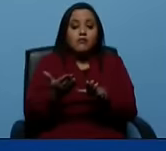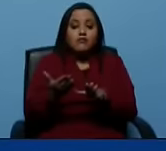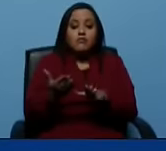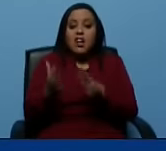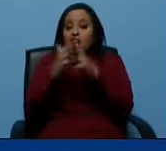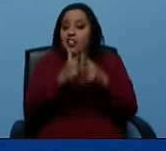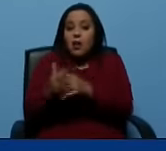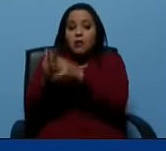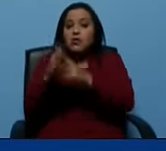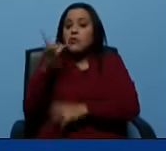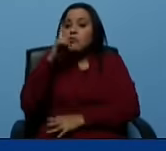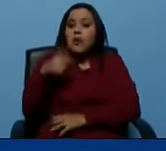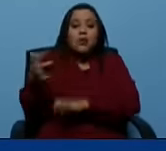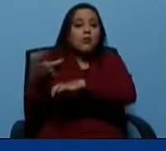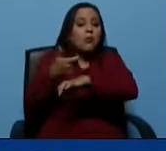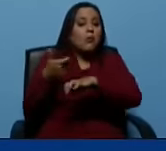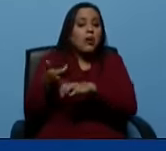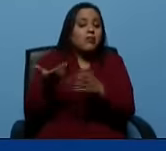Unidos.